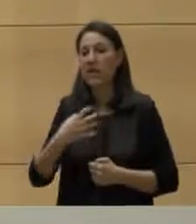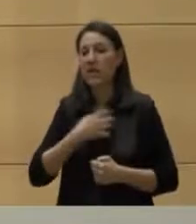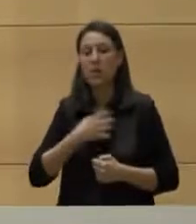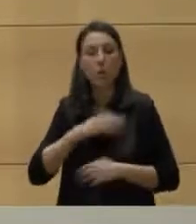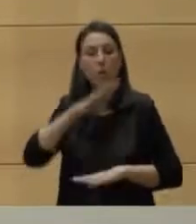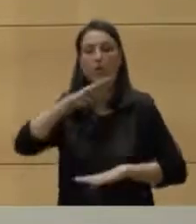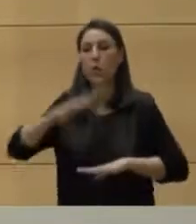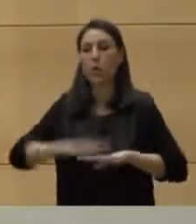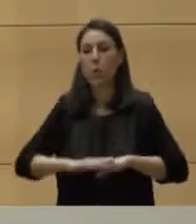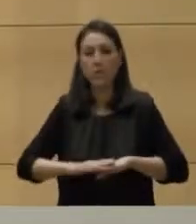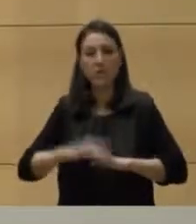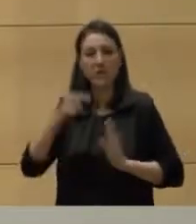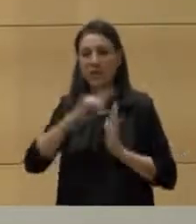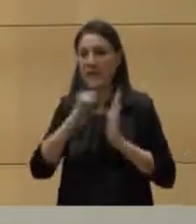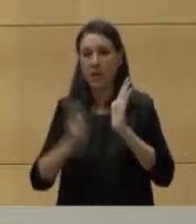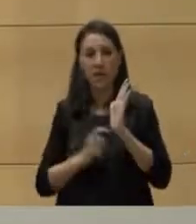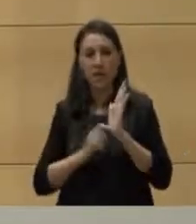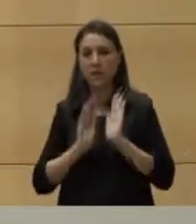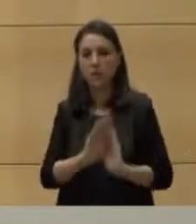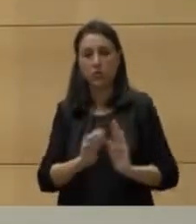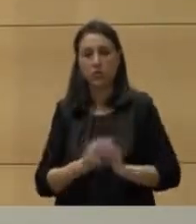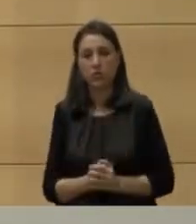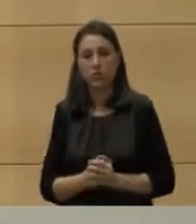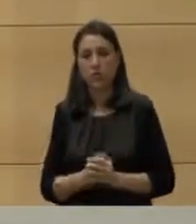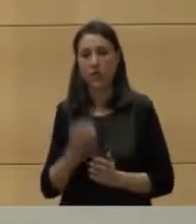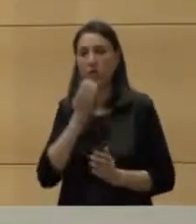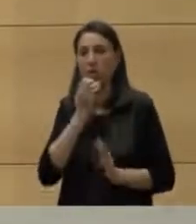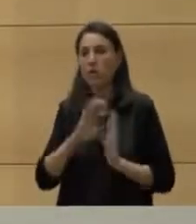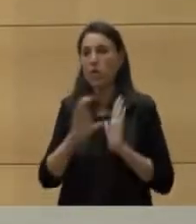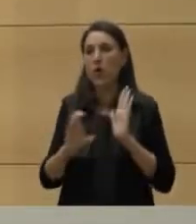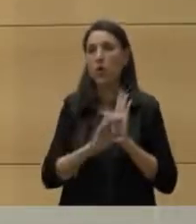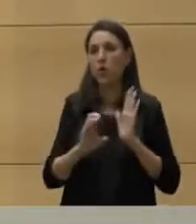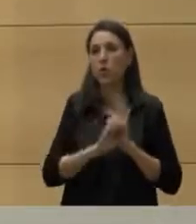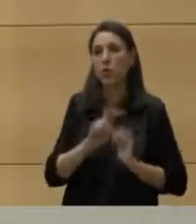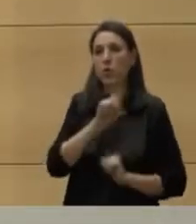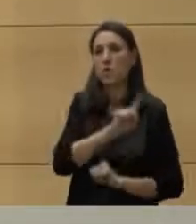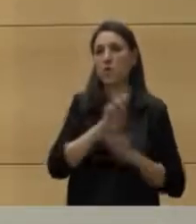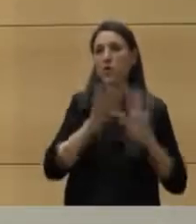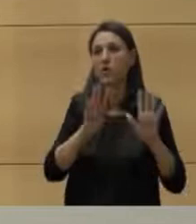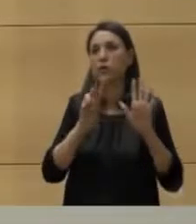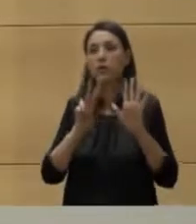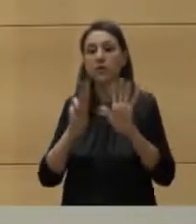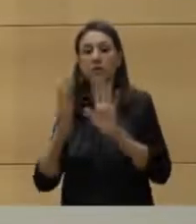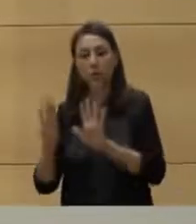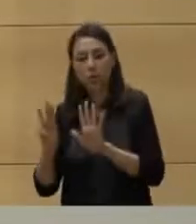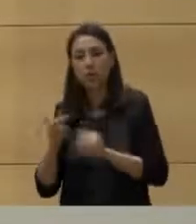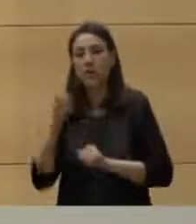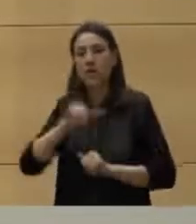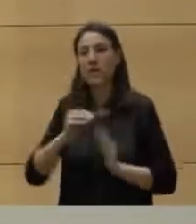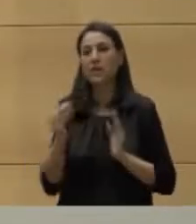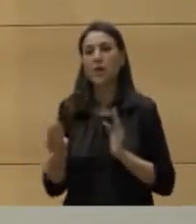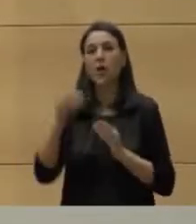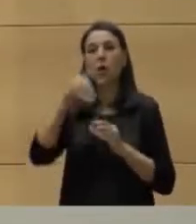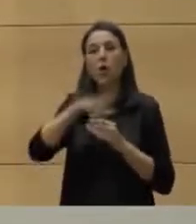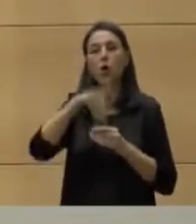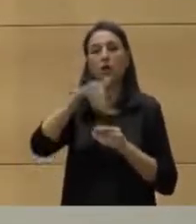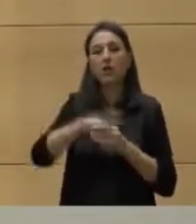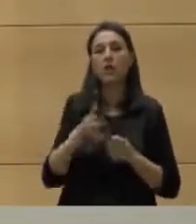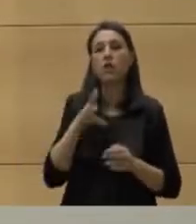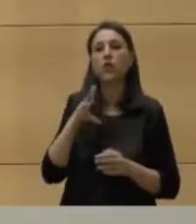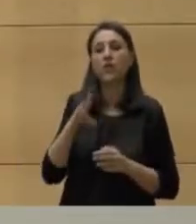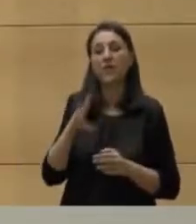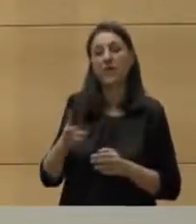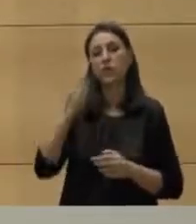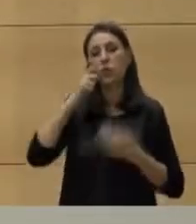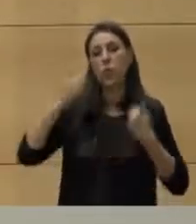cumplir sus propias leyes, entre ellas la Constitución de 1978 y los contenidos sobre derechos humanos de